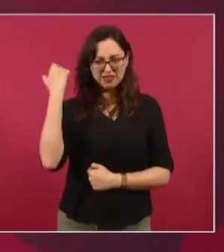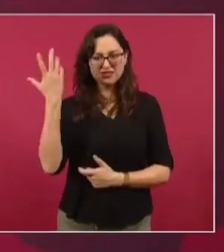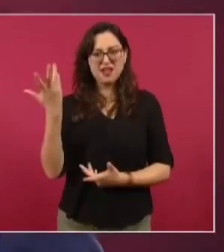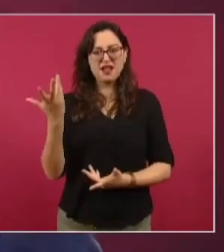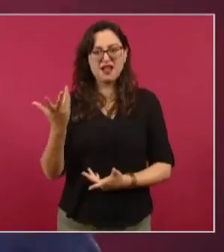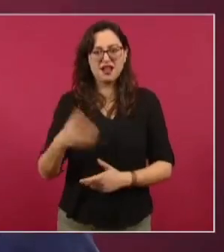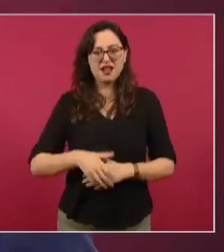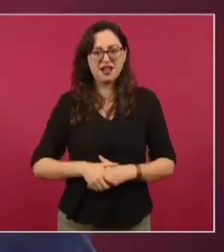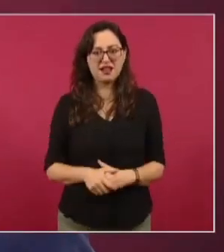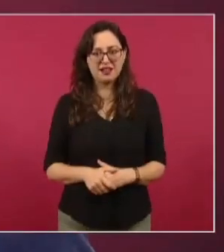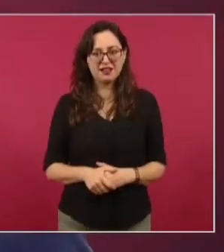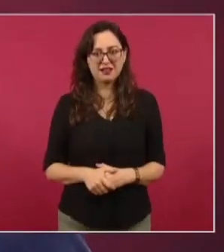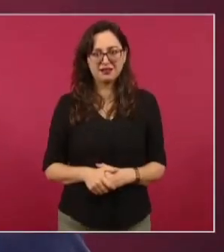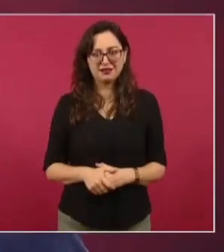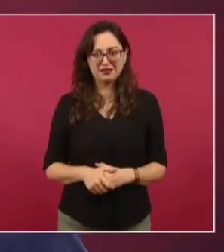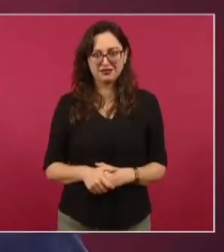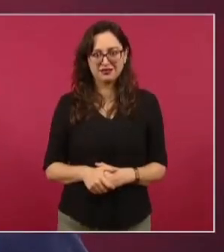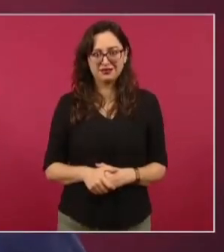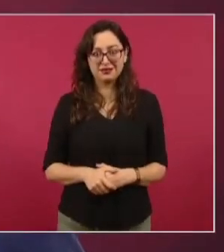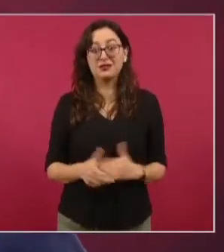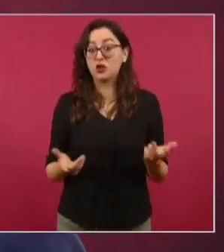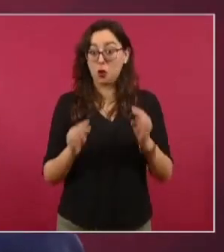las bandas de música